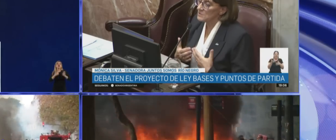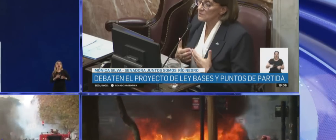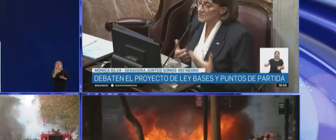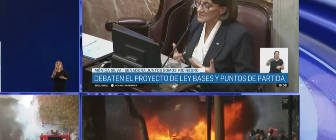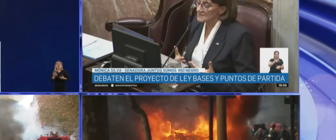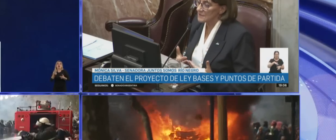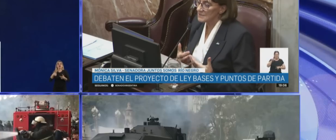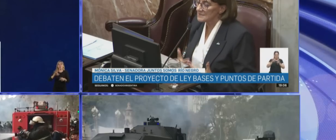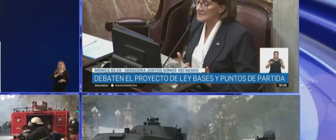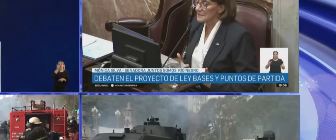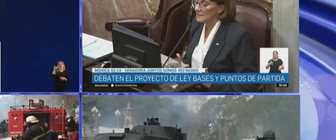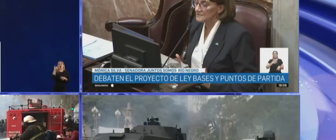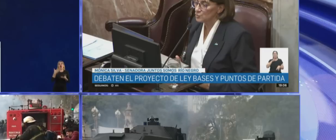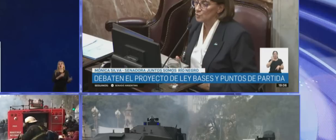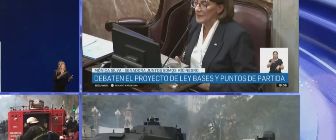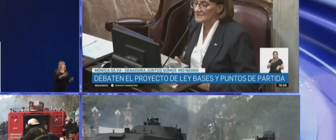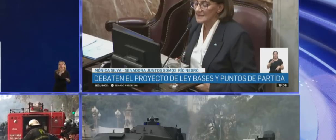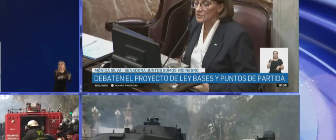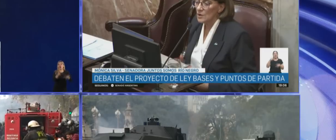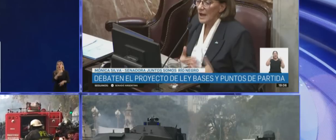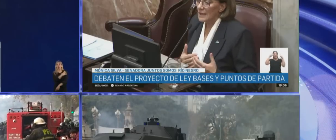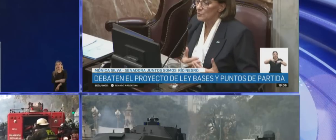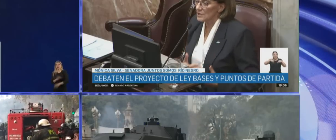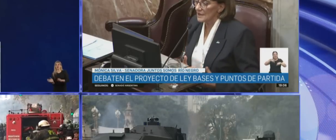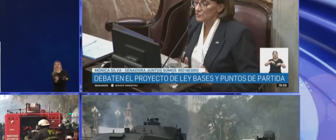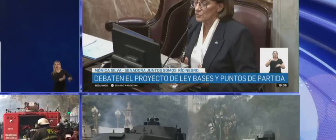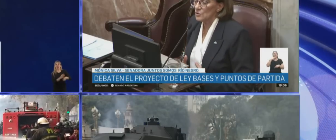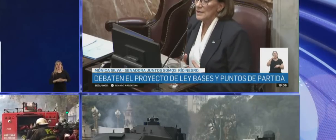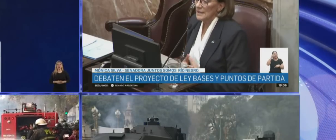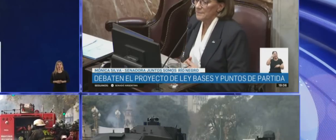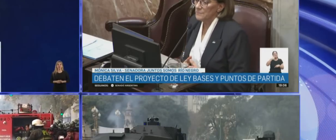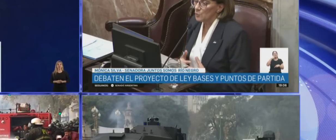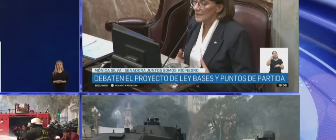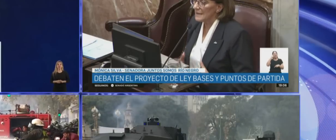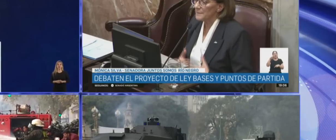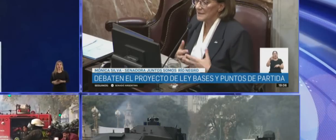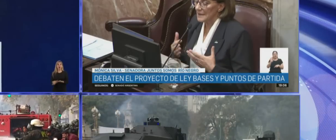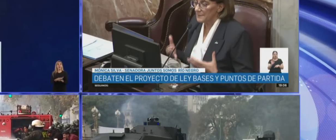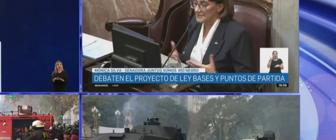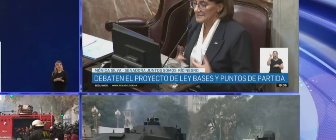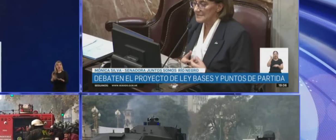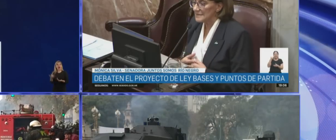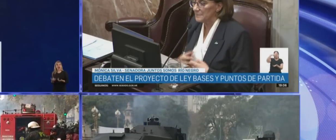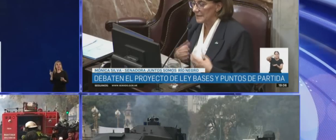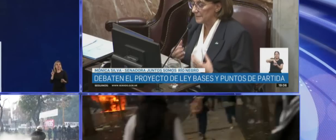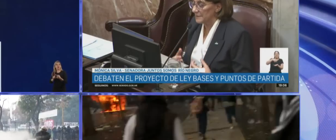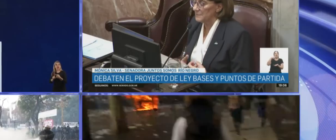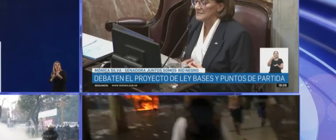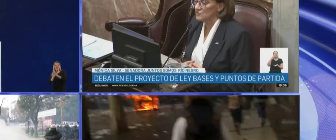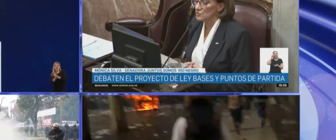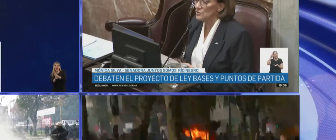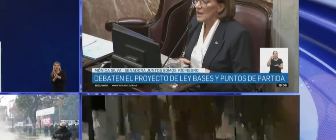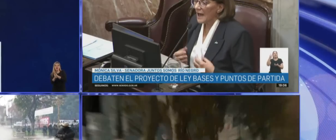hace mejor, que es ayudar a los relegados. Lo que está a la base de todo esto es que hay una relación directa y probada